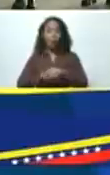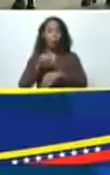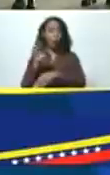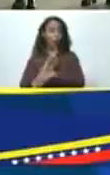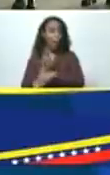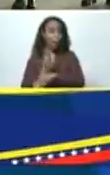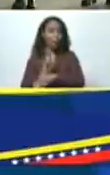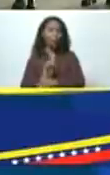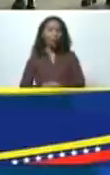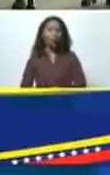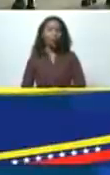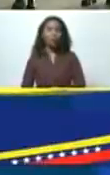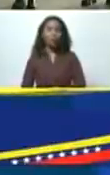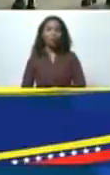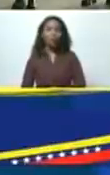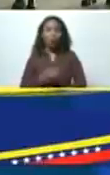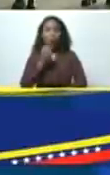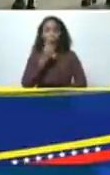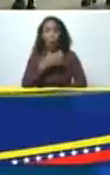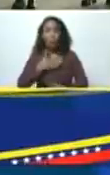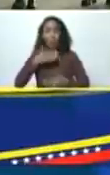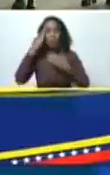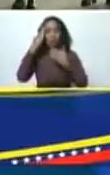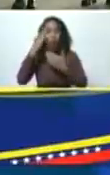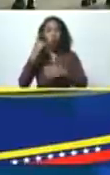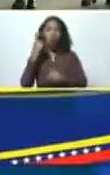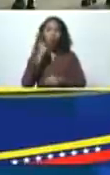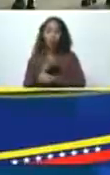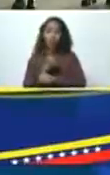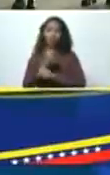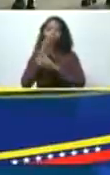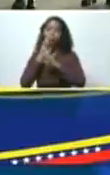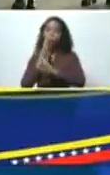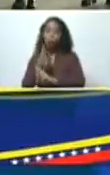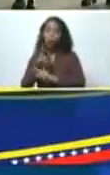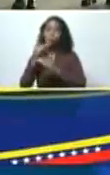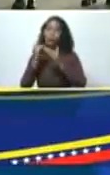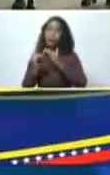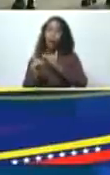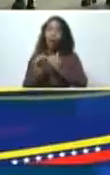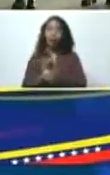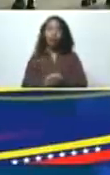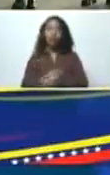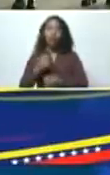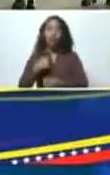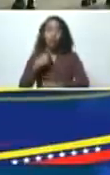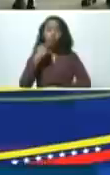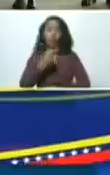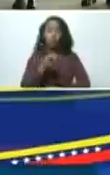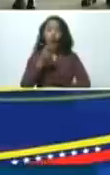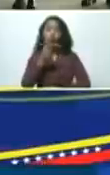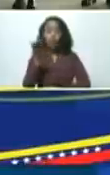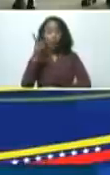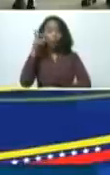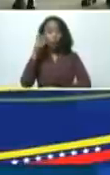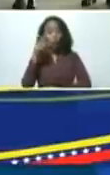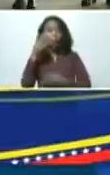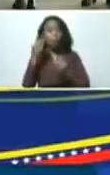rapidito. Bueno, mi saludo. Es que uno debe responder los mensajes. Yo lo he dicho bastante, ustedes lo han escuchado,